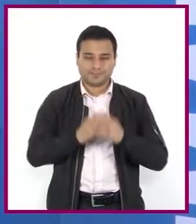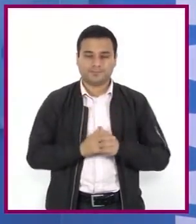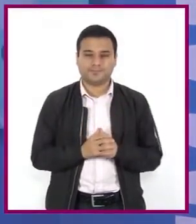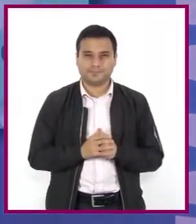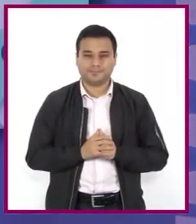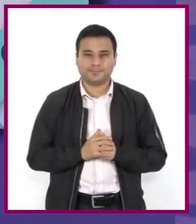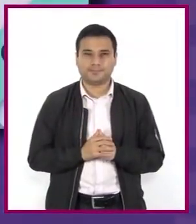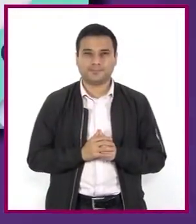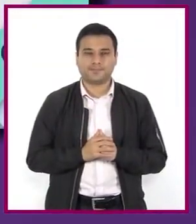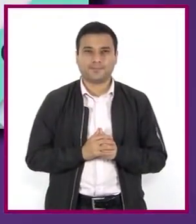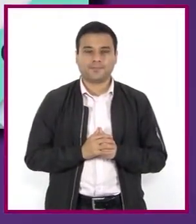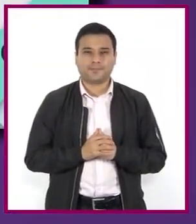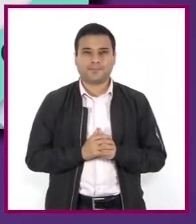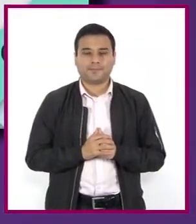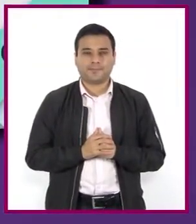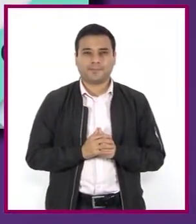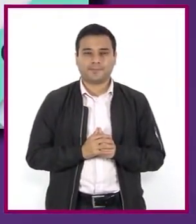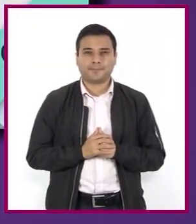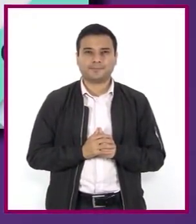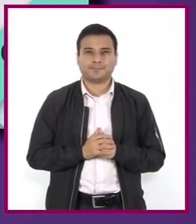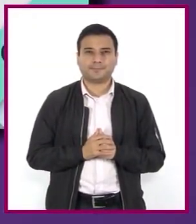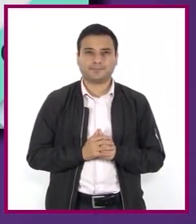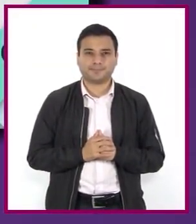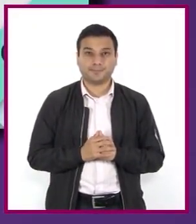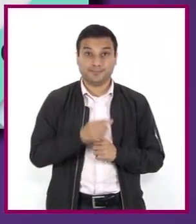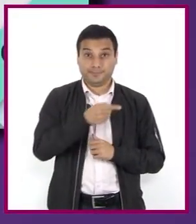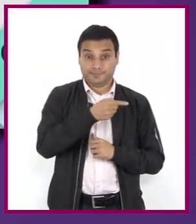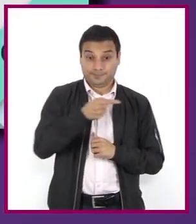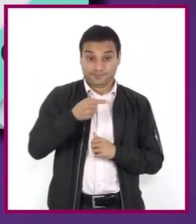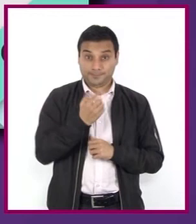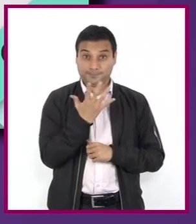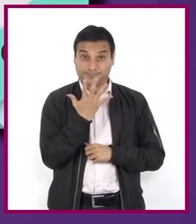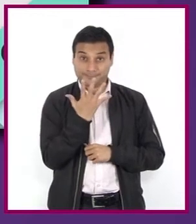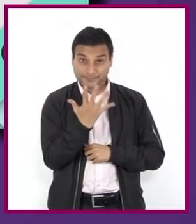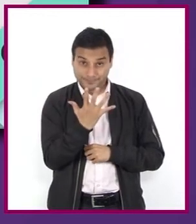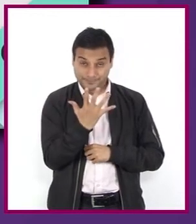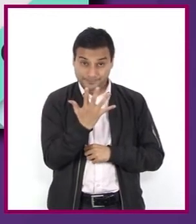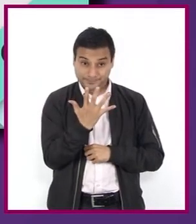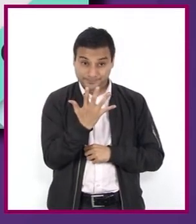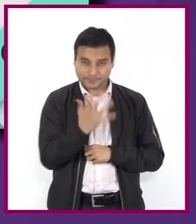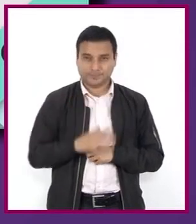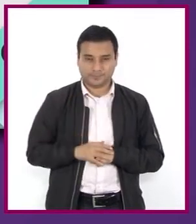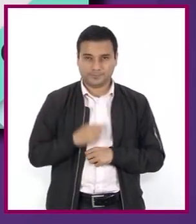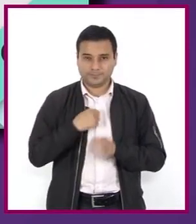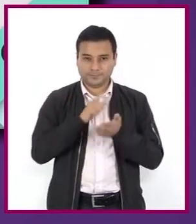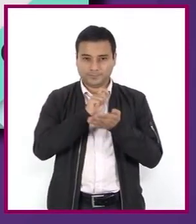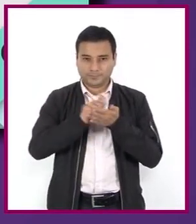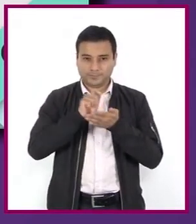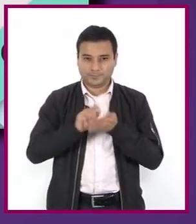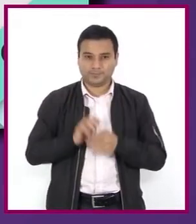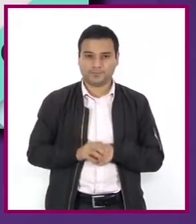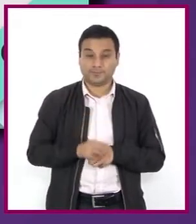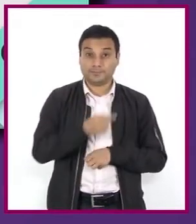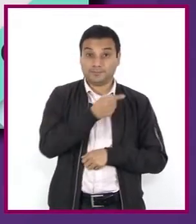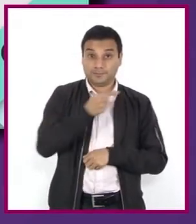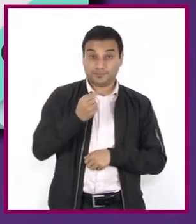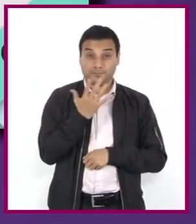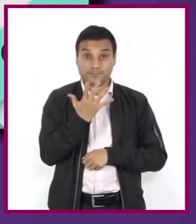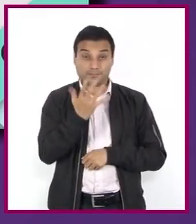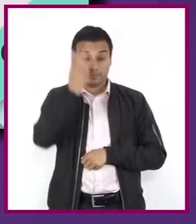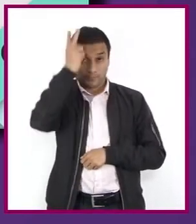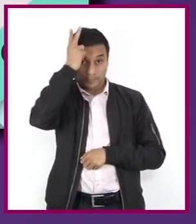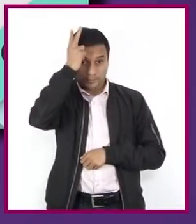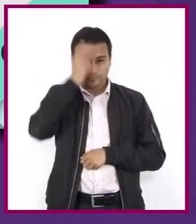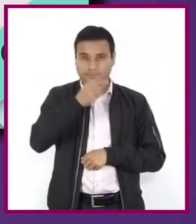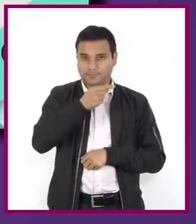dependiente. Así, para 5 negativo, en la sustitución escribimos 5 negativo al cuadrado menos